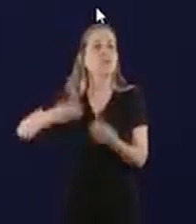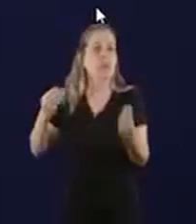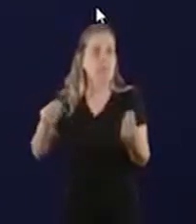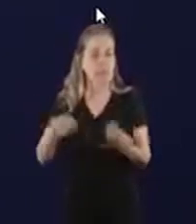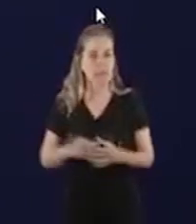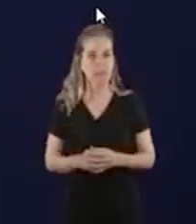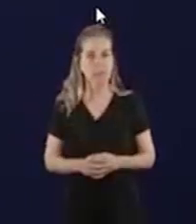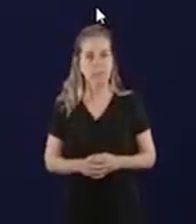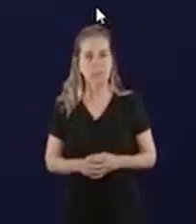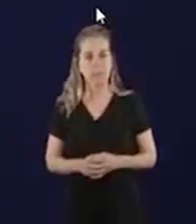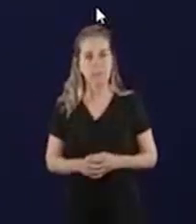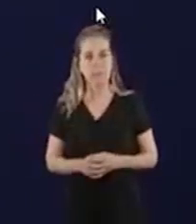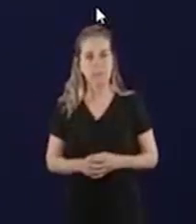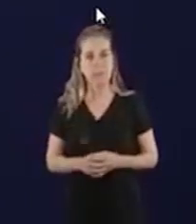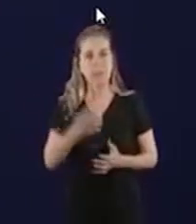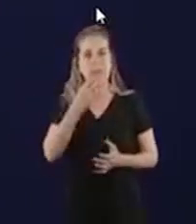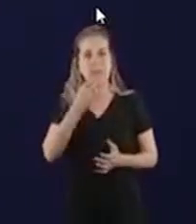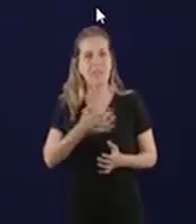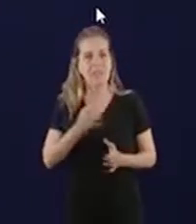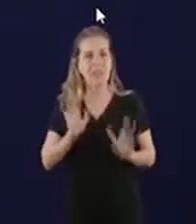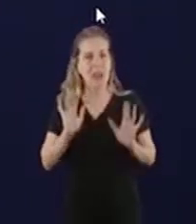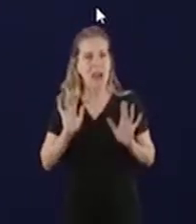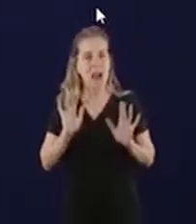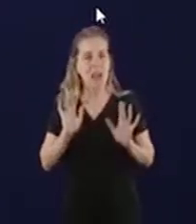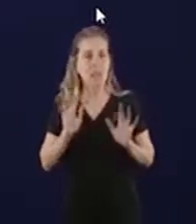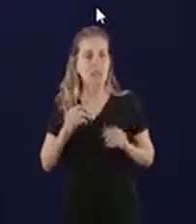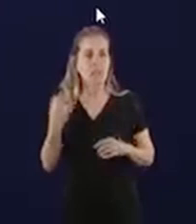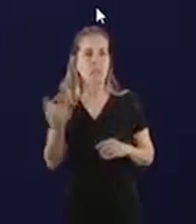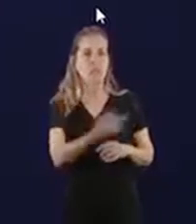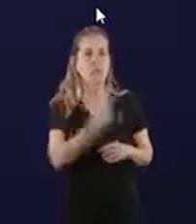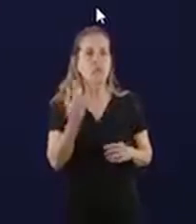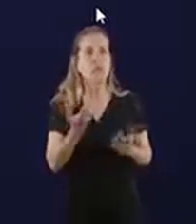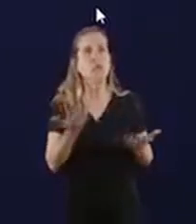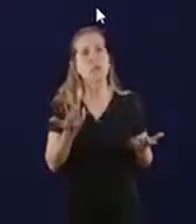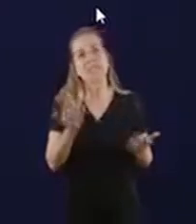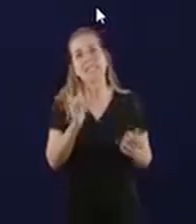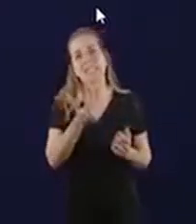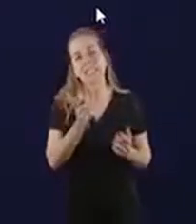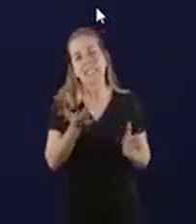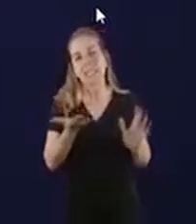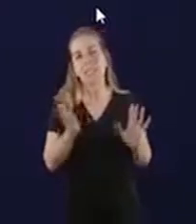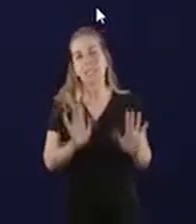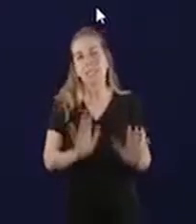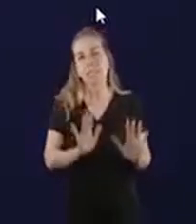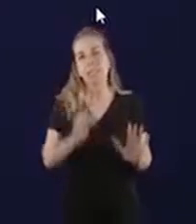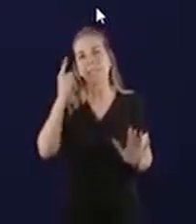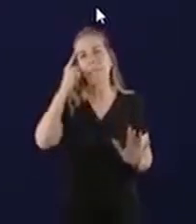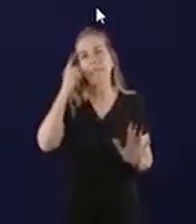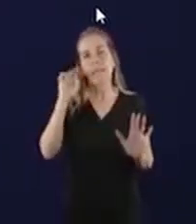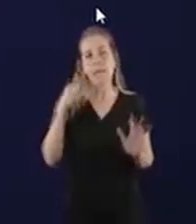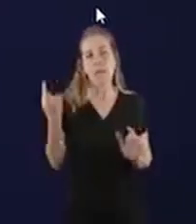Y la verdad es que era algo que esperábamos esto era absolutamente esperable por